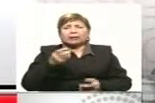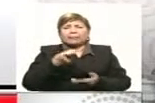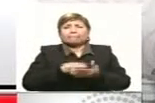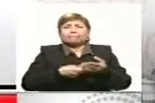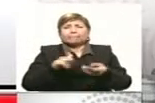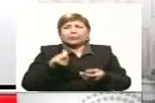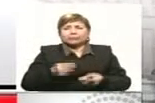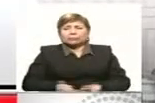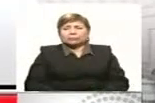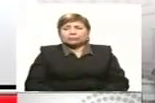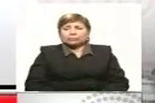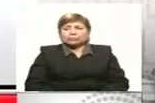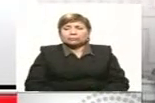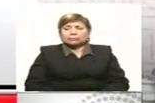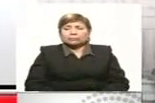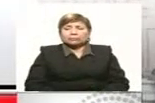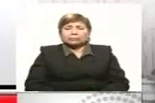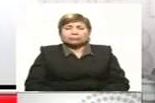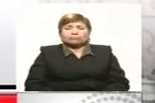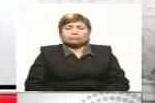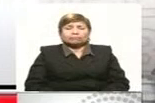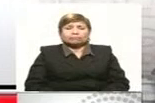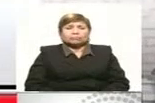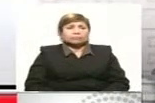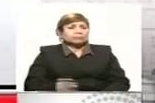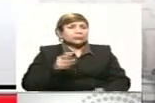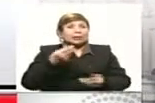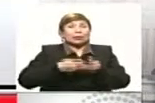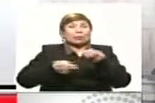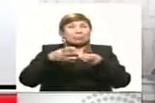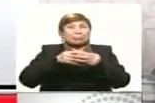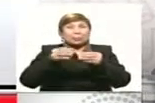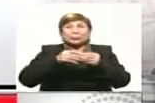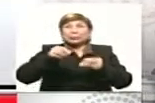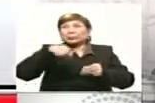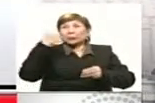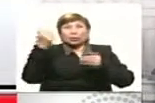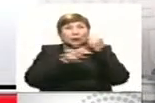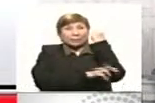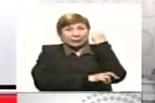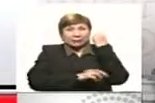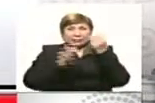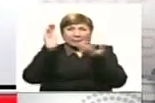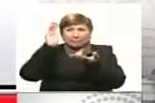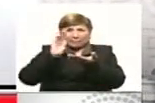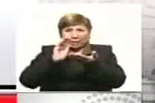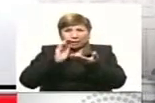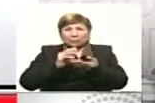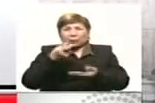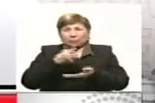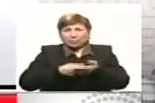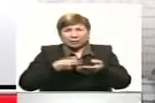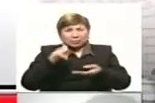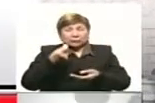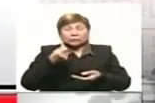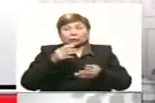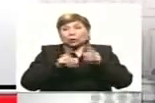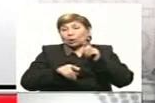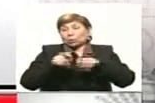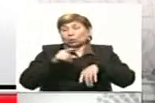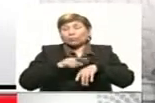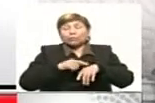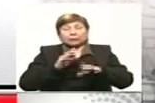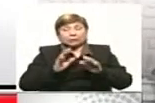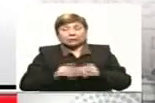protección, ventaja para que los productos importados no inunden el mercado local y bajen mucho de precio. En algunos momentos ha